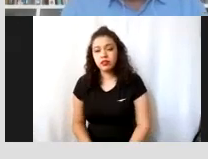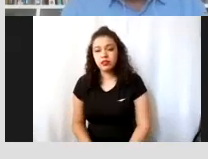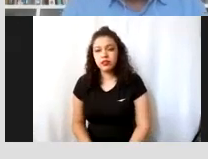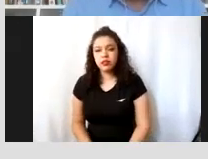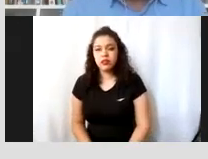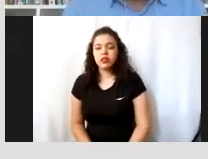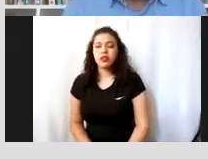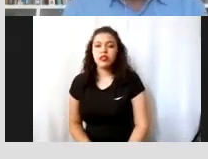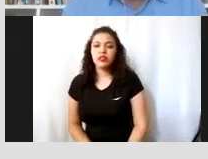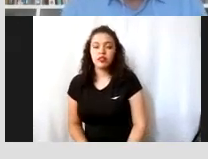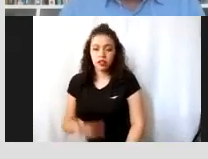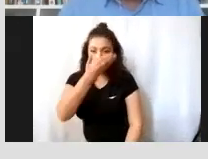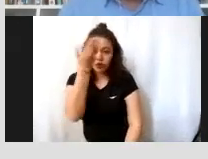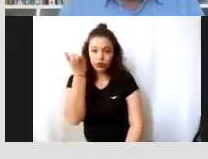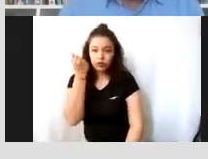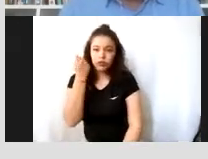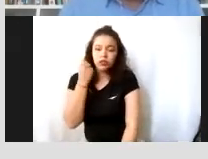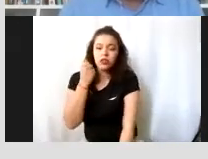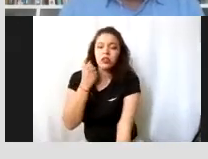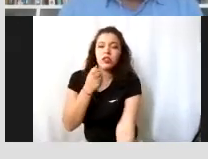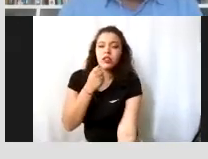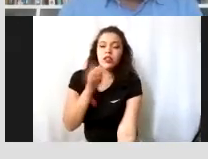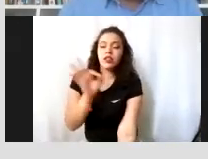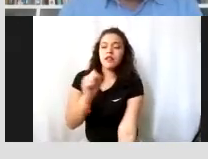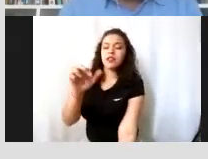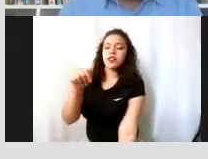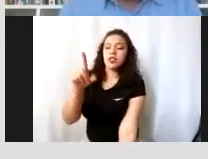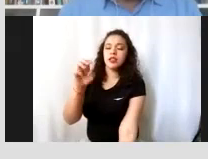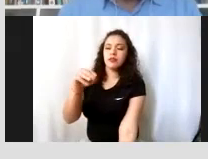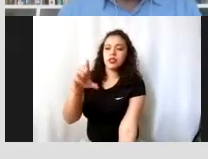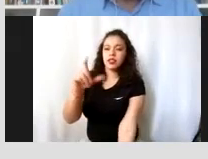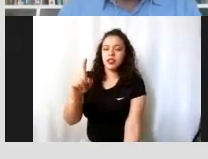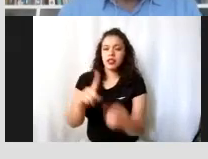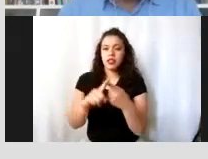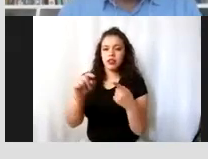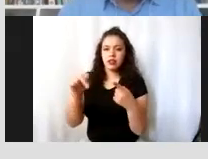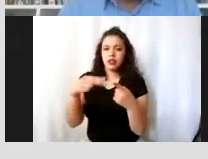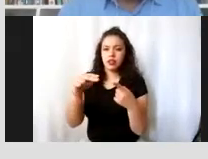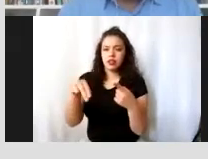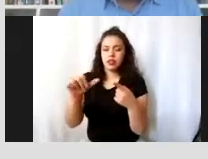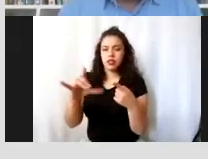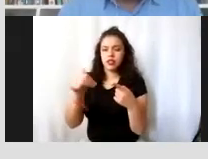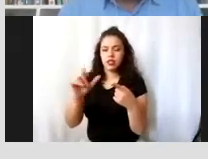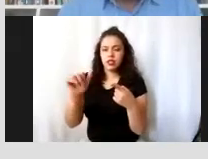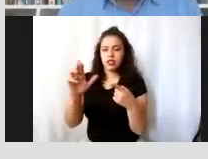No lo sé. Oye, Sandra Maricela y Nayeli Araceli son hermanas, ¿verdad?